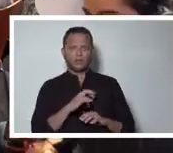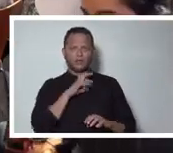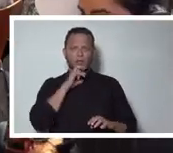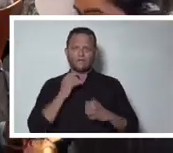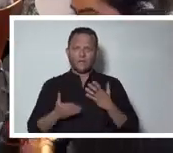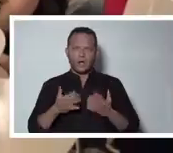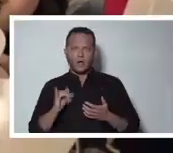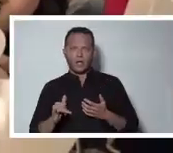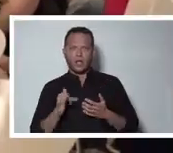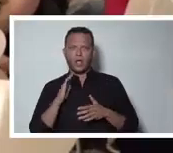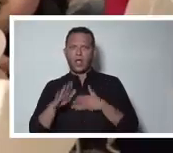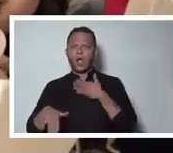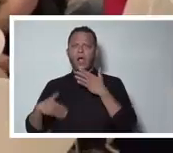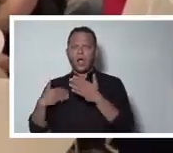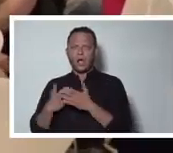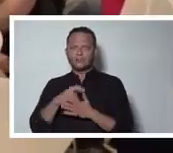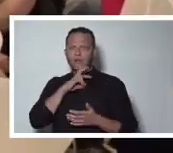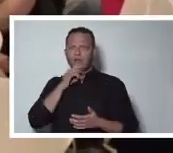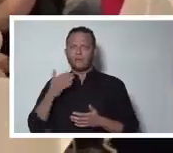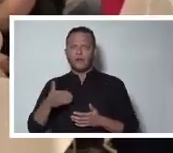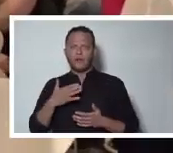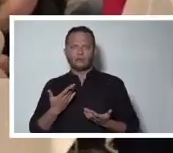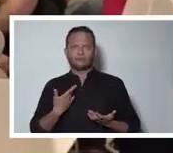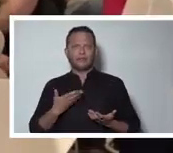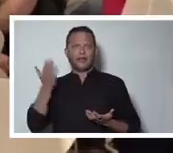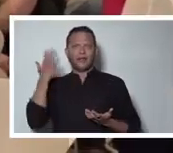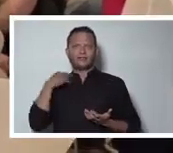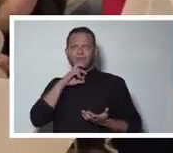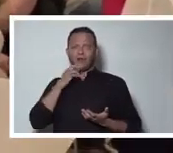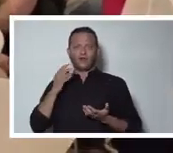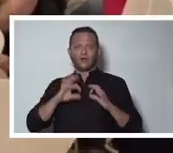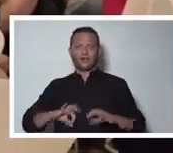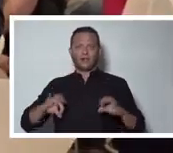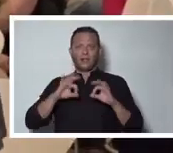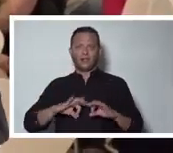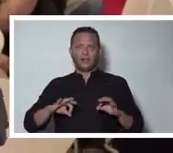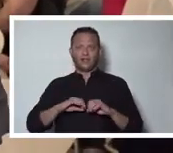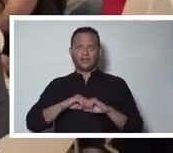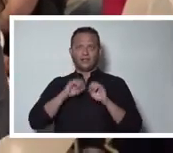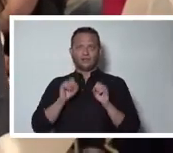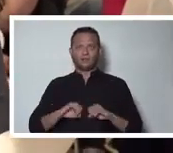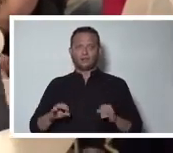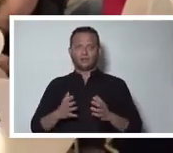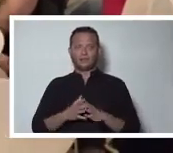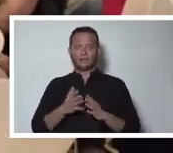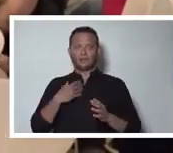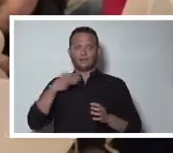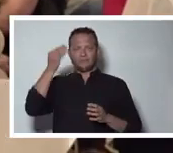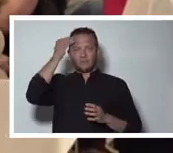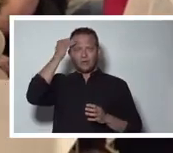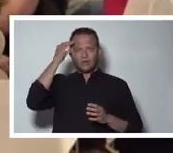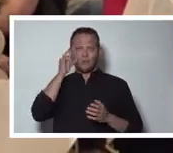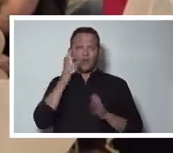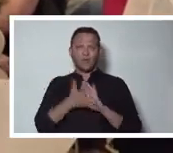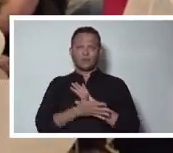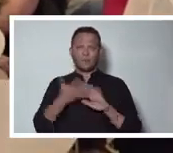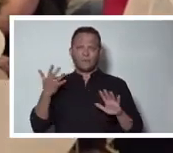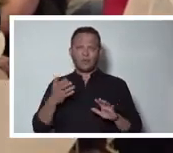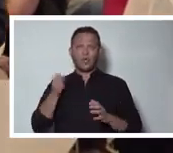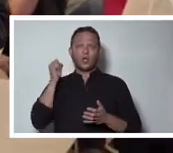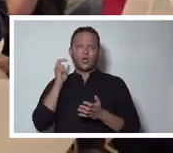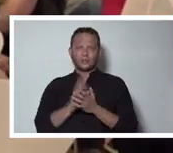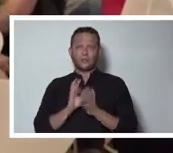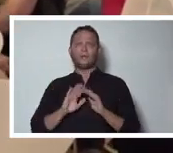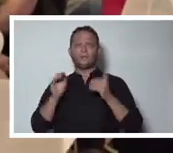que ese momento efectivamente no se le había dado todavía inclusive el problema Es la falta de memoria porque muy rápidamente se